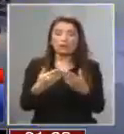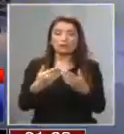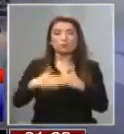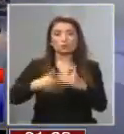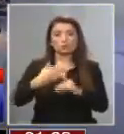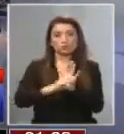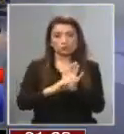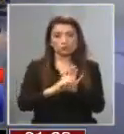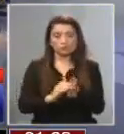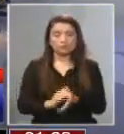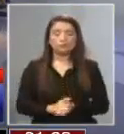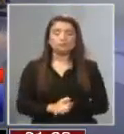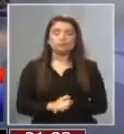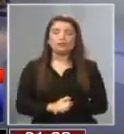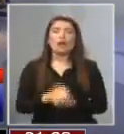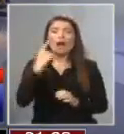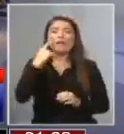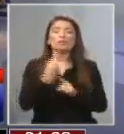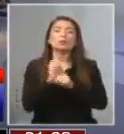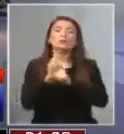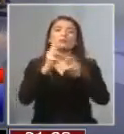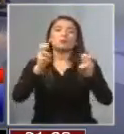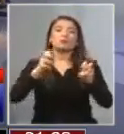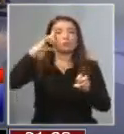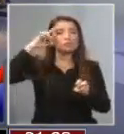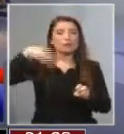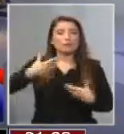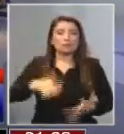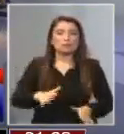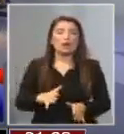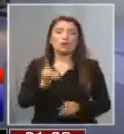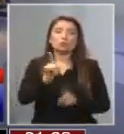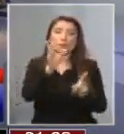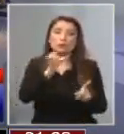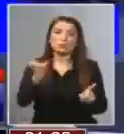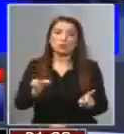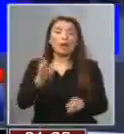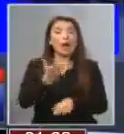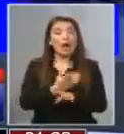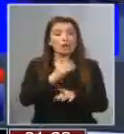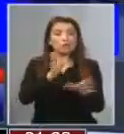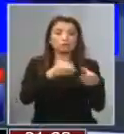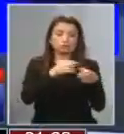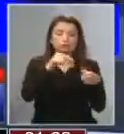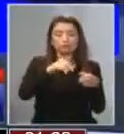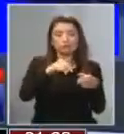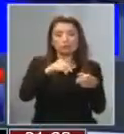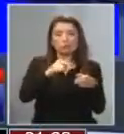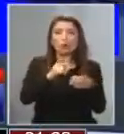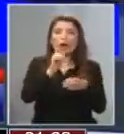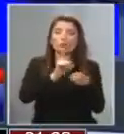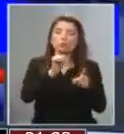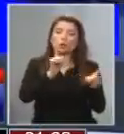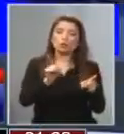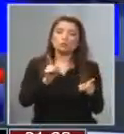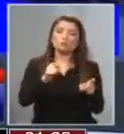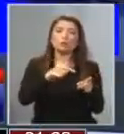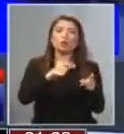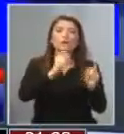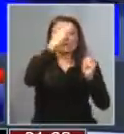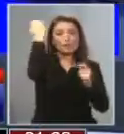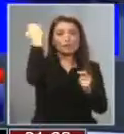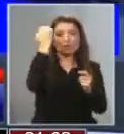hablemos específicamente de lo que sí sabemos, aquellas personas, bueno, existen expertos y aquellos que vienen, como usted lo ha llamado, del mundo